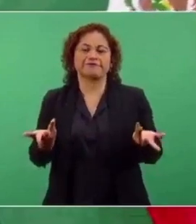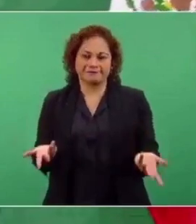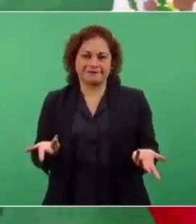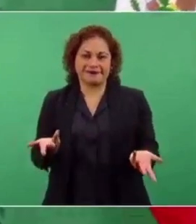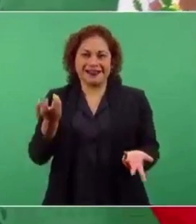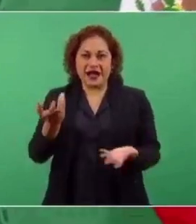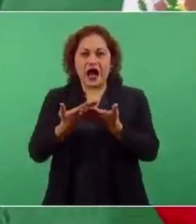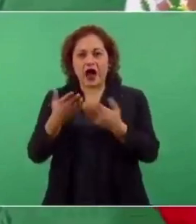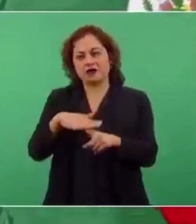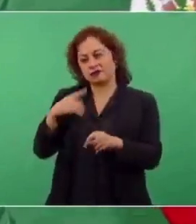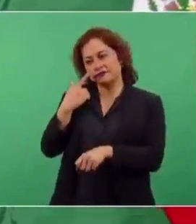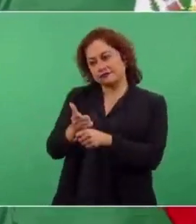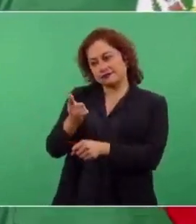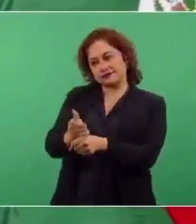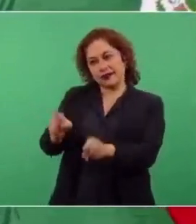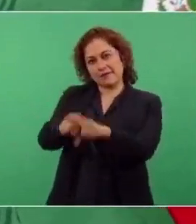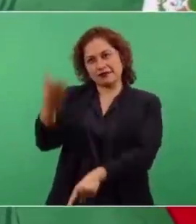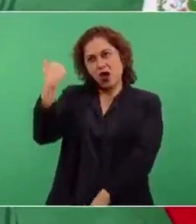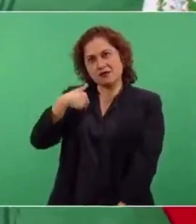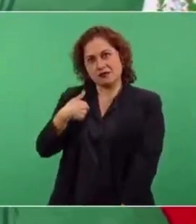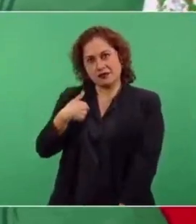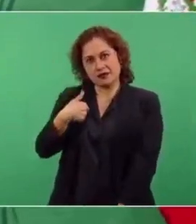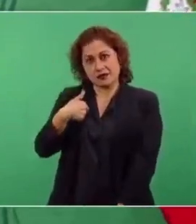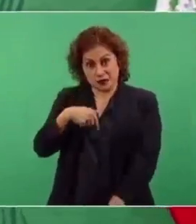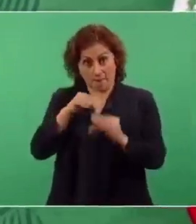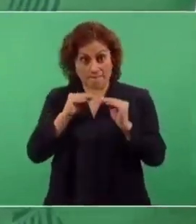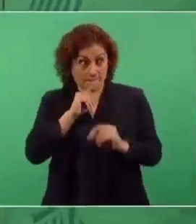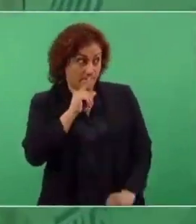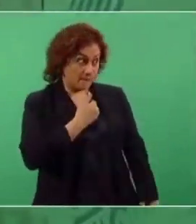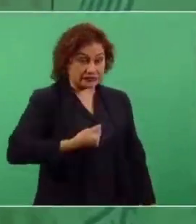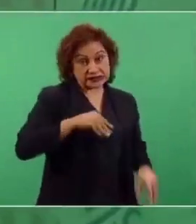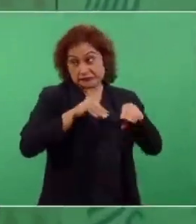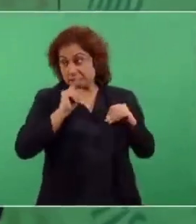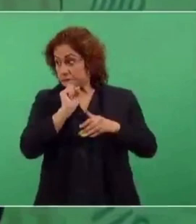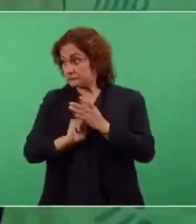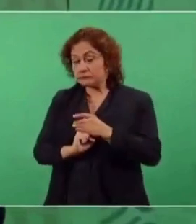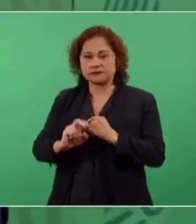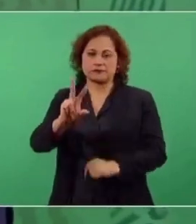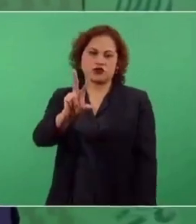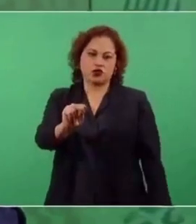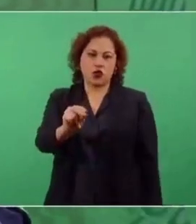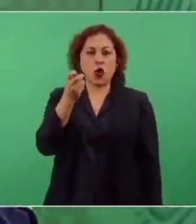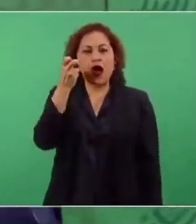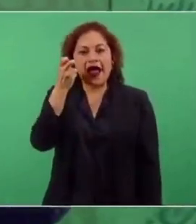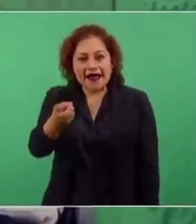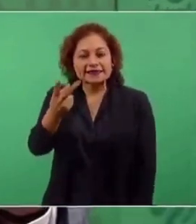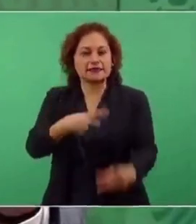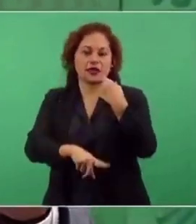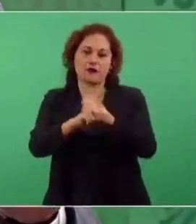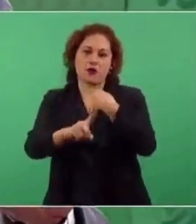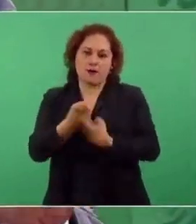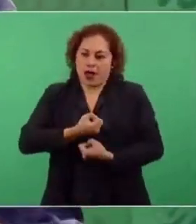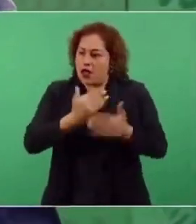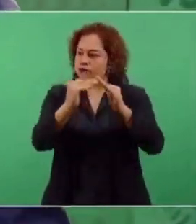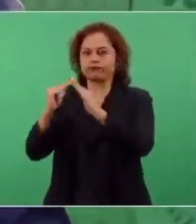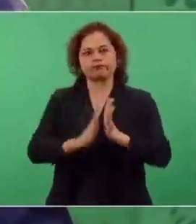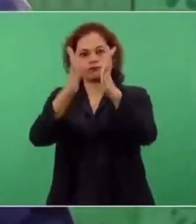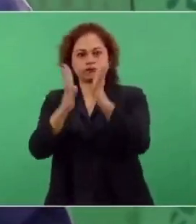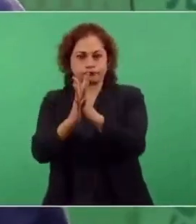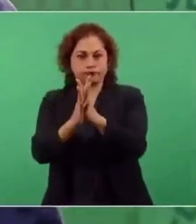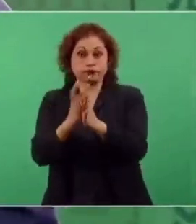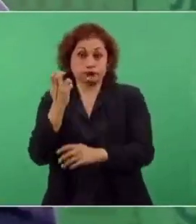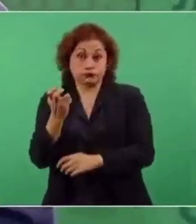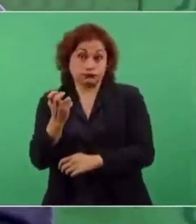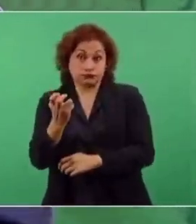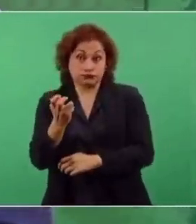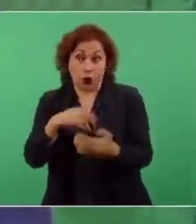yo para quedarme callado? Nada más porque soy presidente. Eso, para mí, es un atentado a la democracia. Apúntele bien. Así de claro.